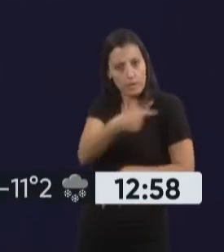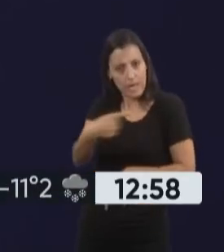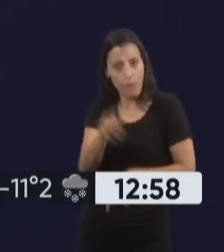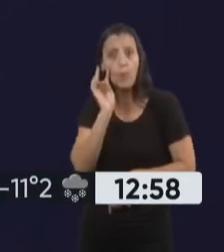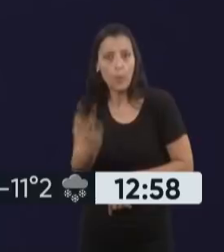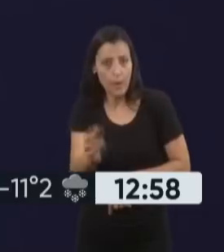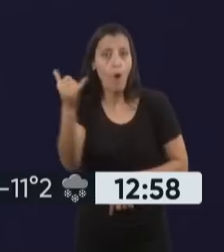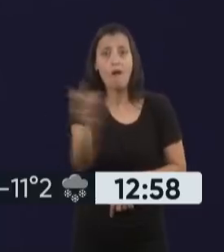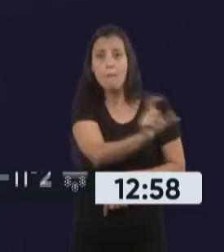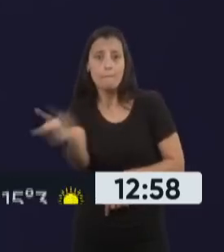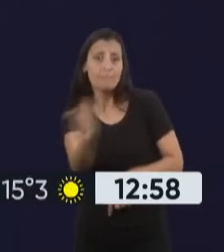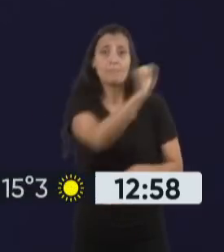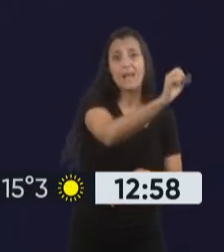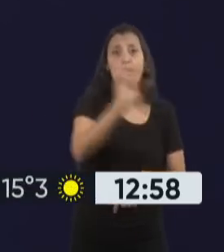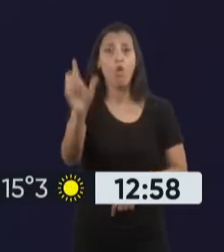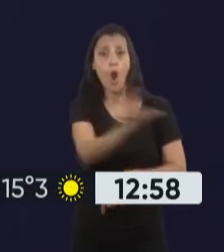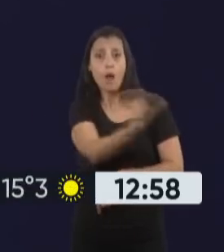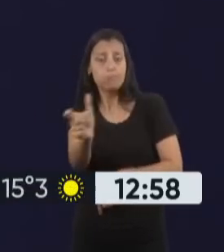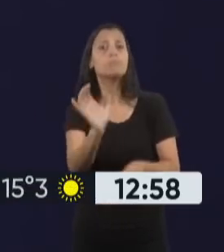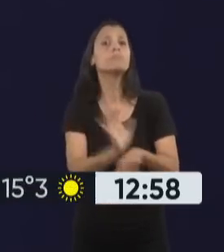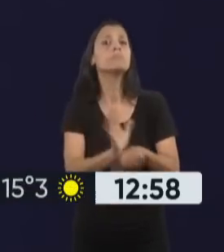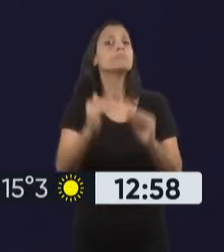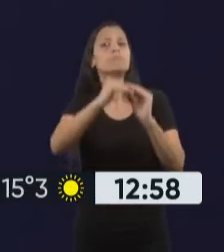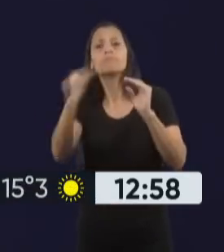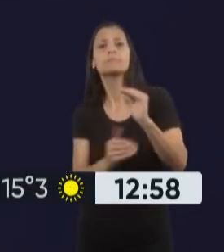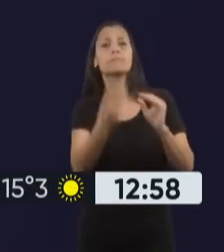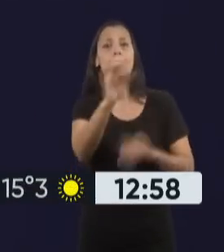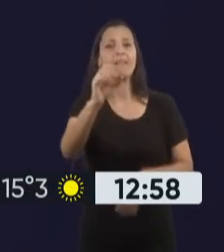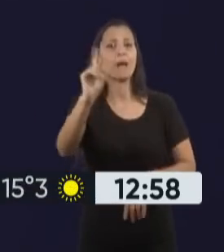la brecha cambiaria se ubicó por debajo del